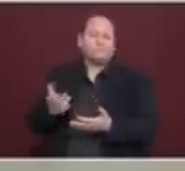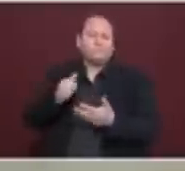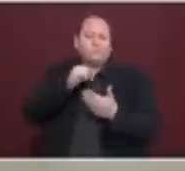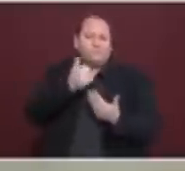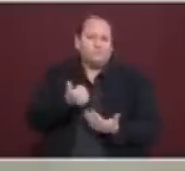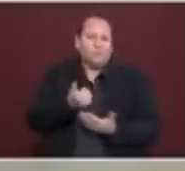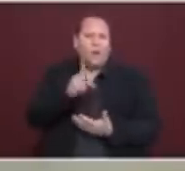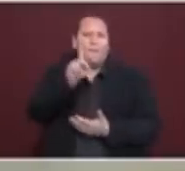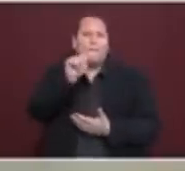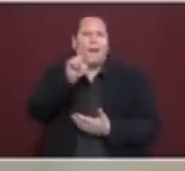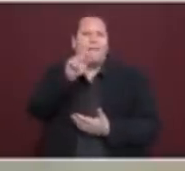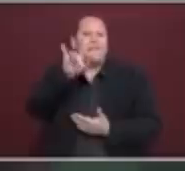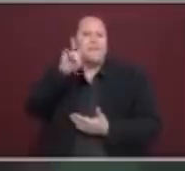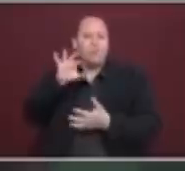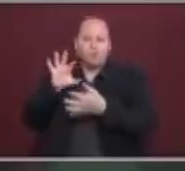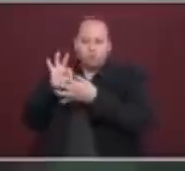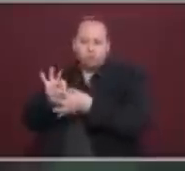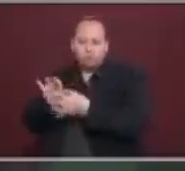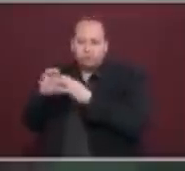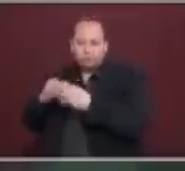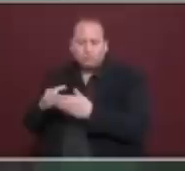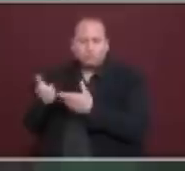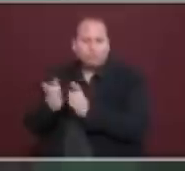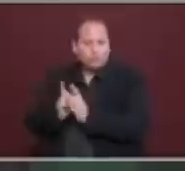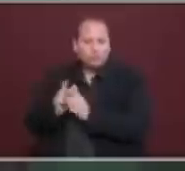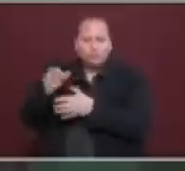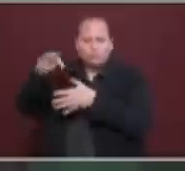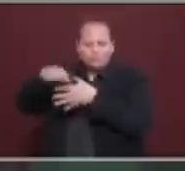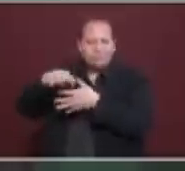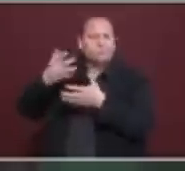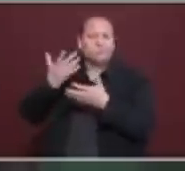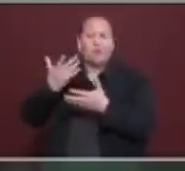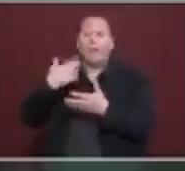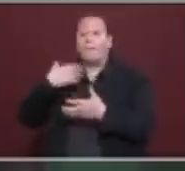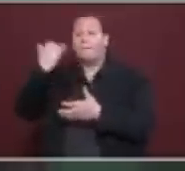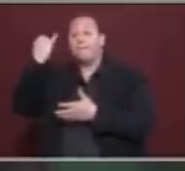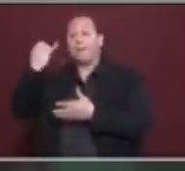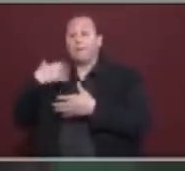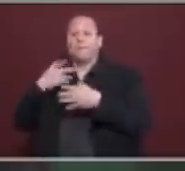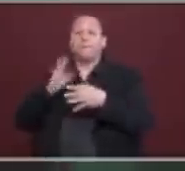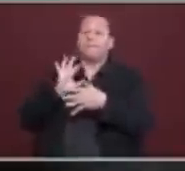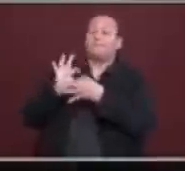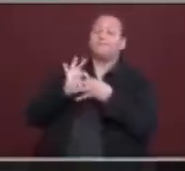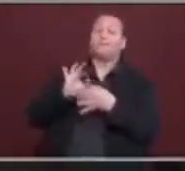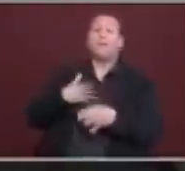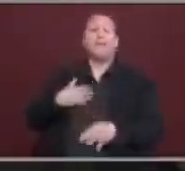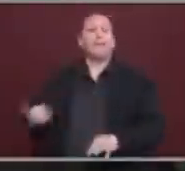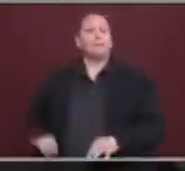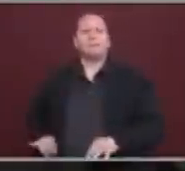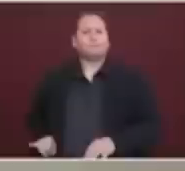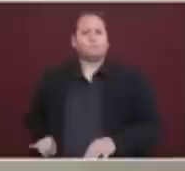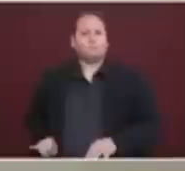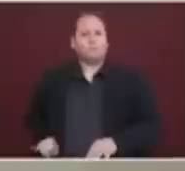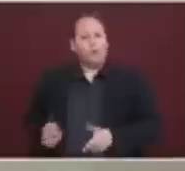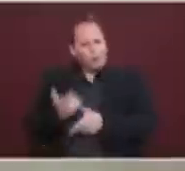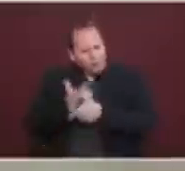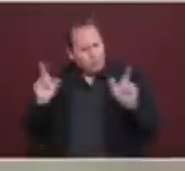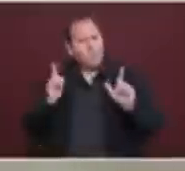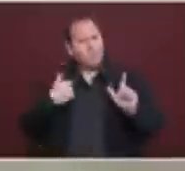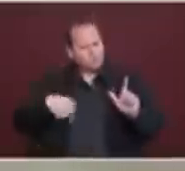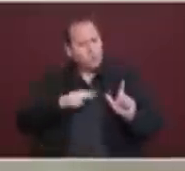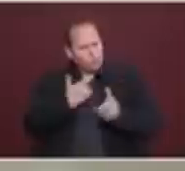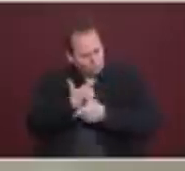tiene grupos de intereses creas somos libres aquí